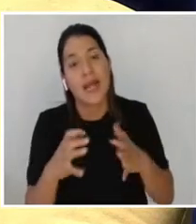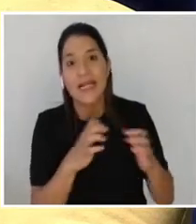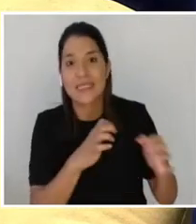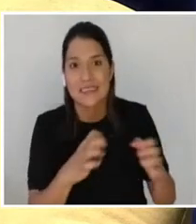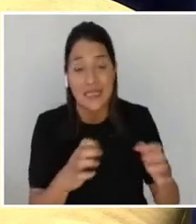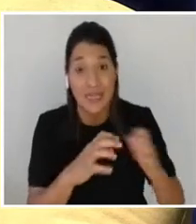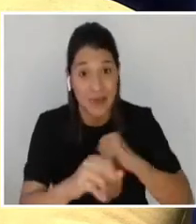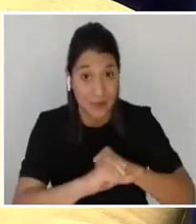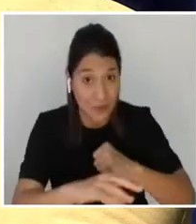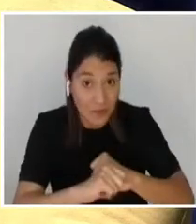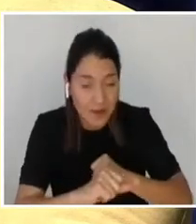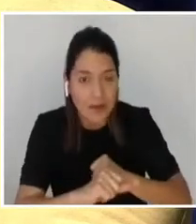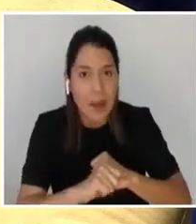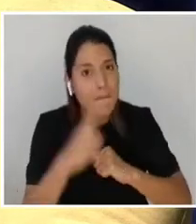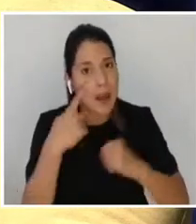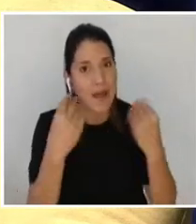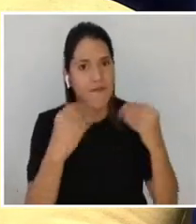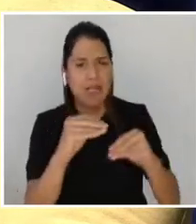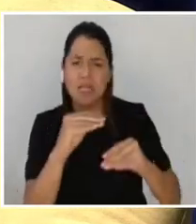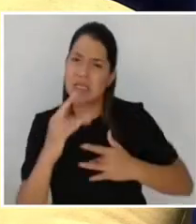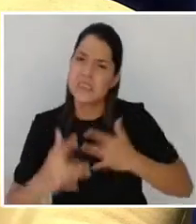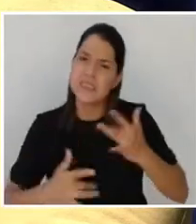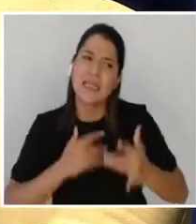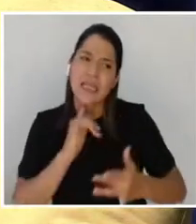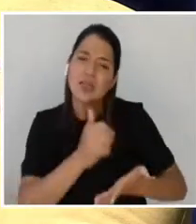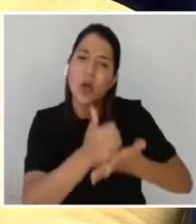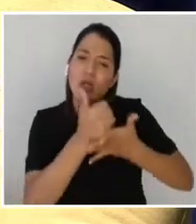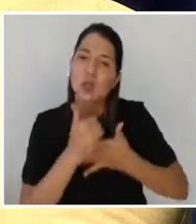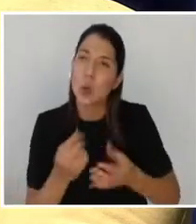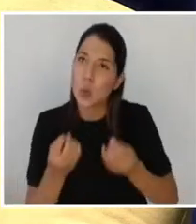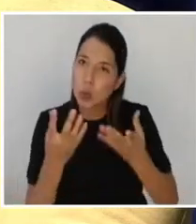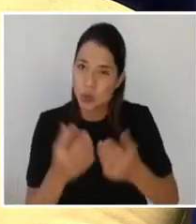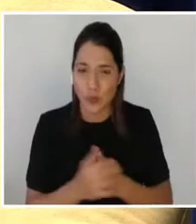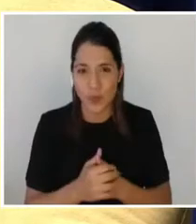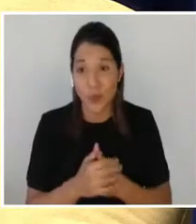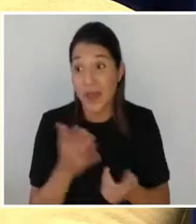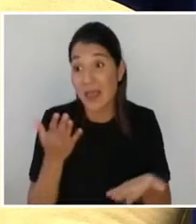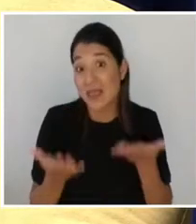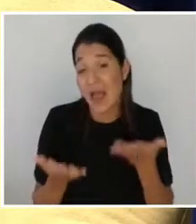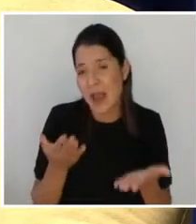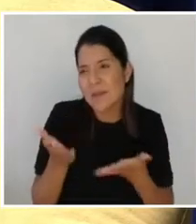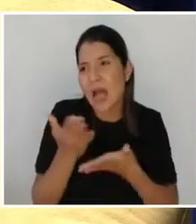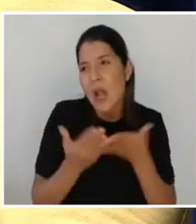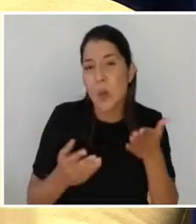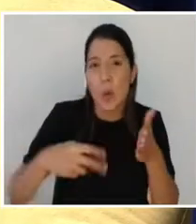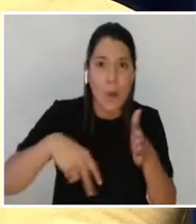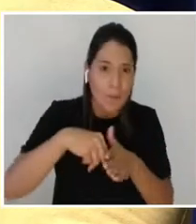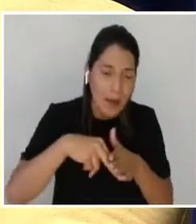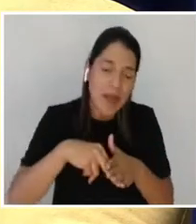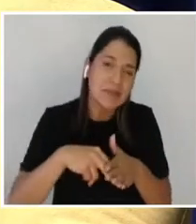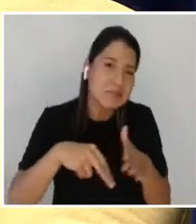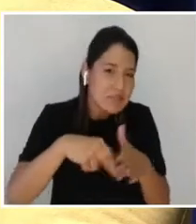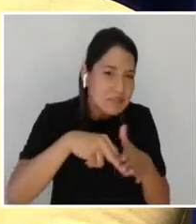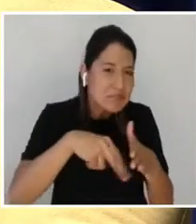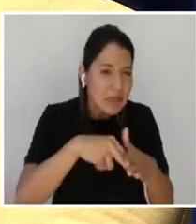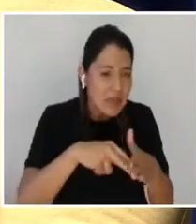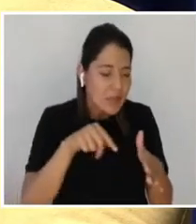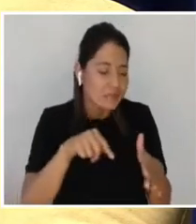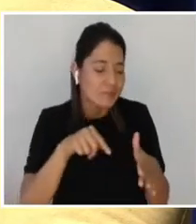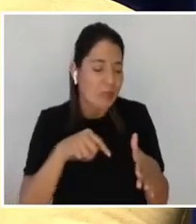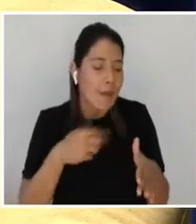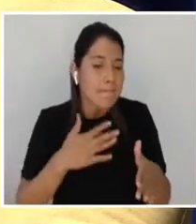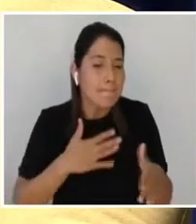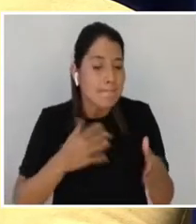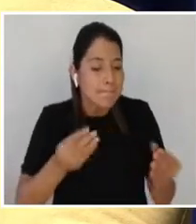ventas, y siento que eso es lo que me ha ayudado montones. Tal vez algunos baches del camino me han impulsado, ¿verdad?, a crear